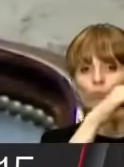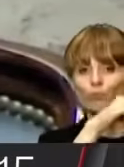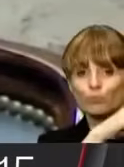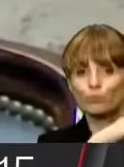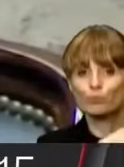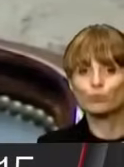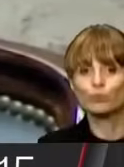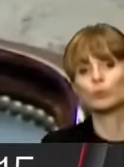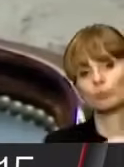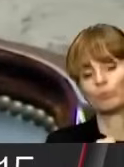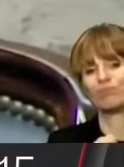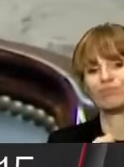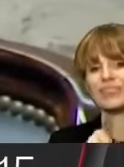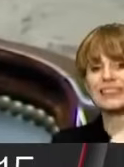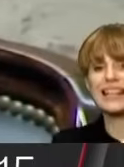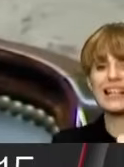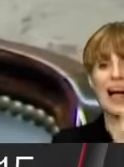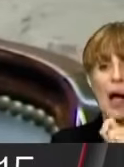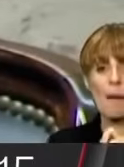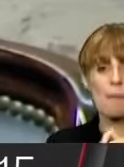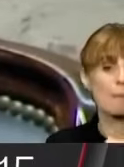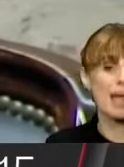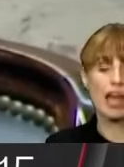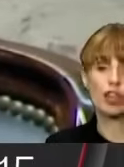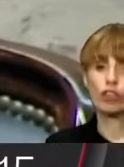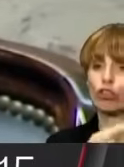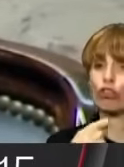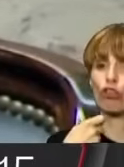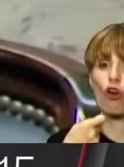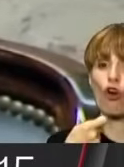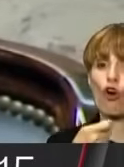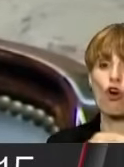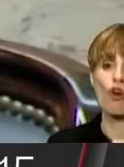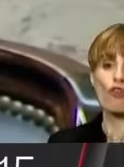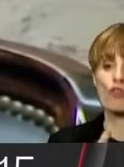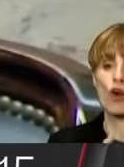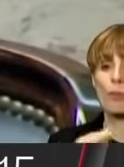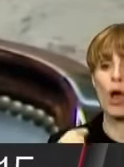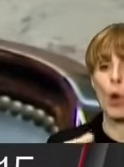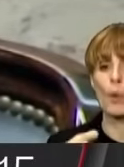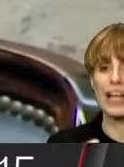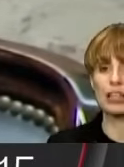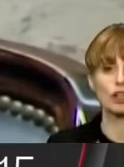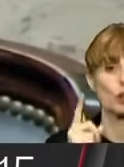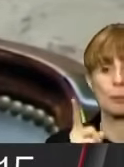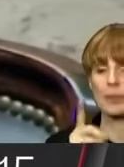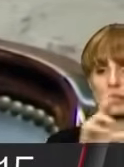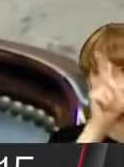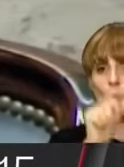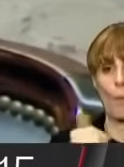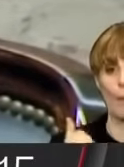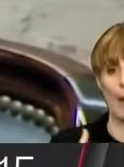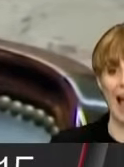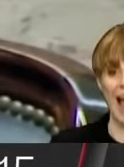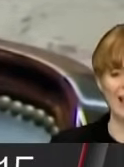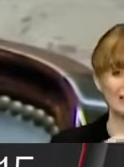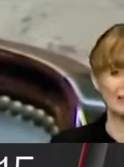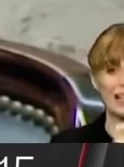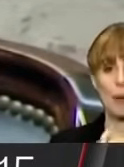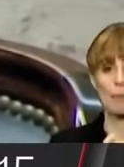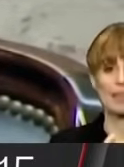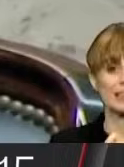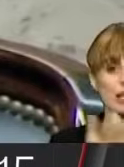está cambiando de raíz el régimen jubilatorio de nuestro país tal cual lo conocemos. Ni sometida,